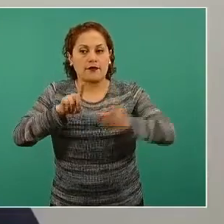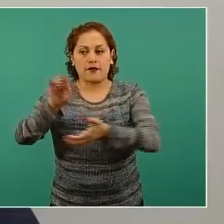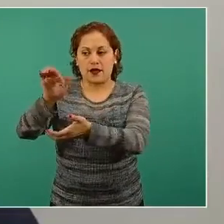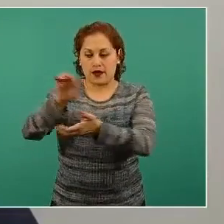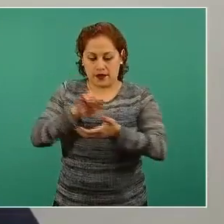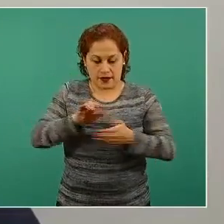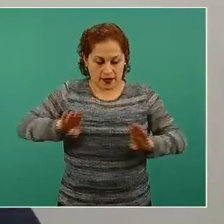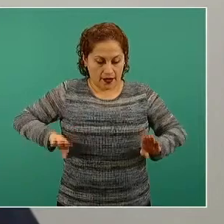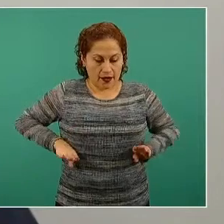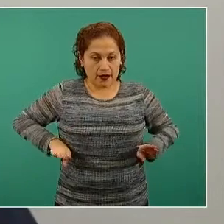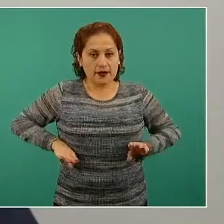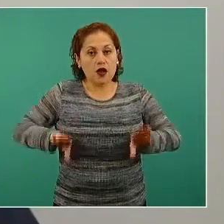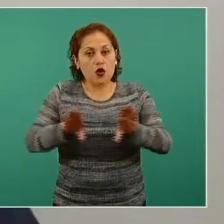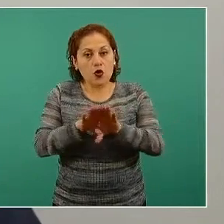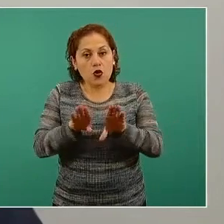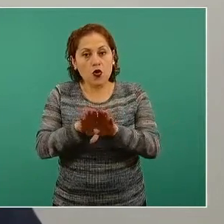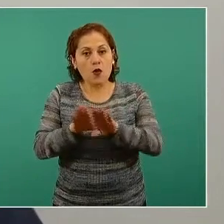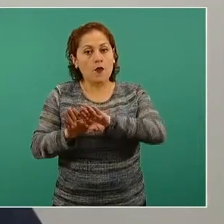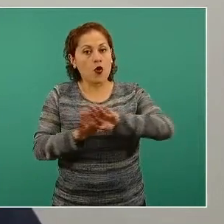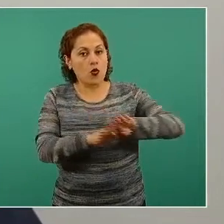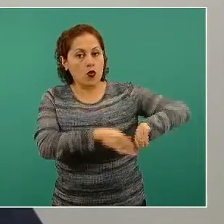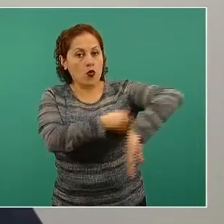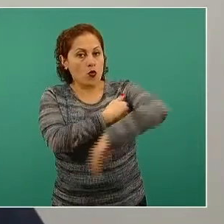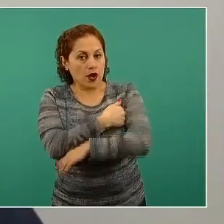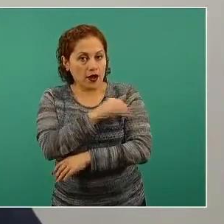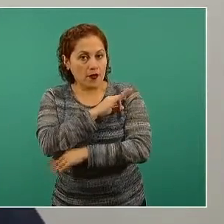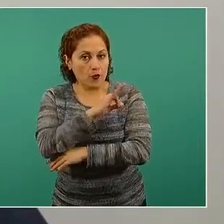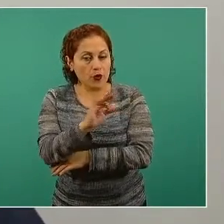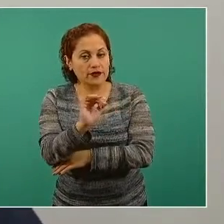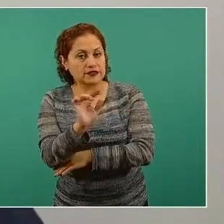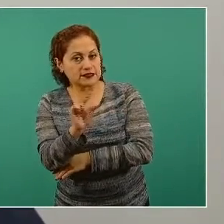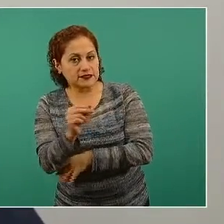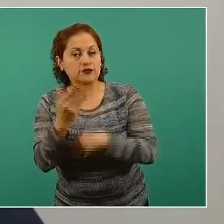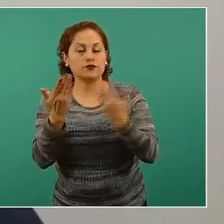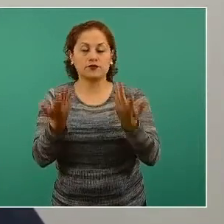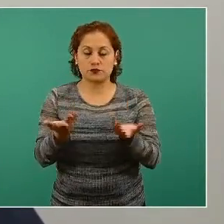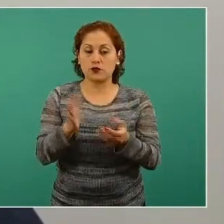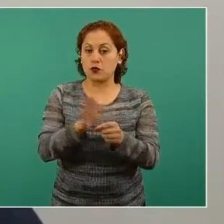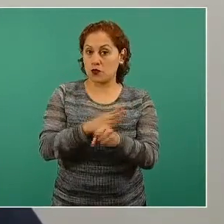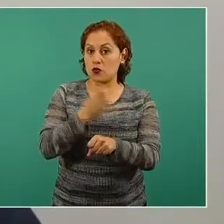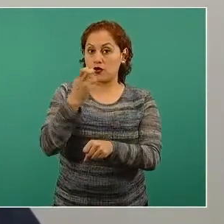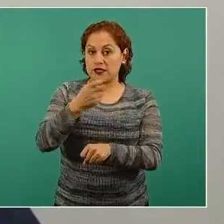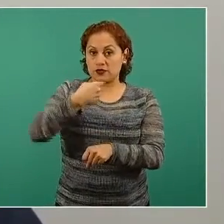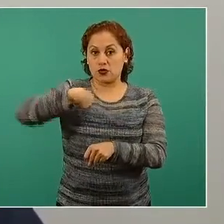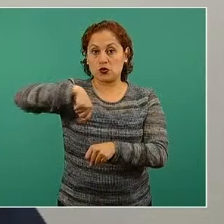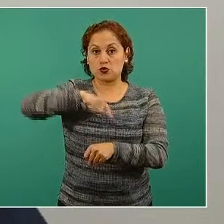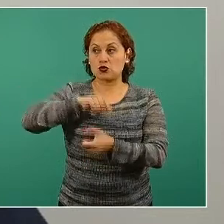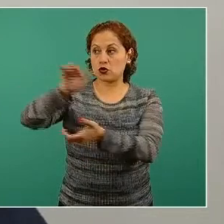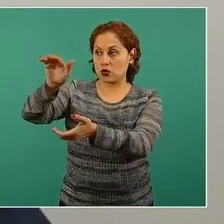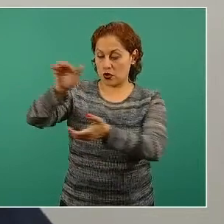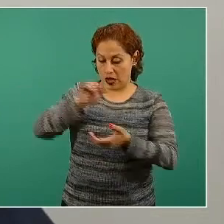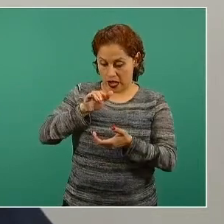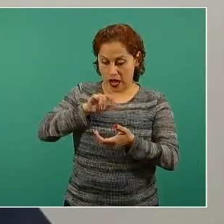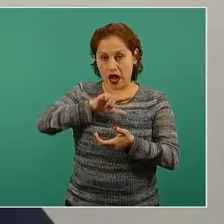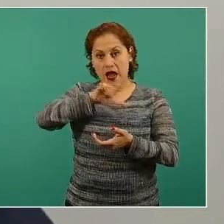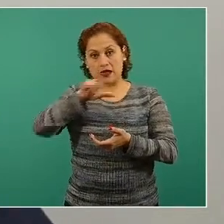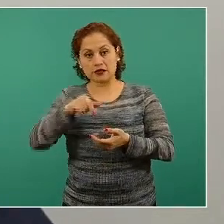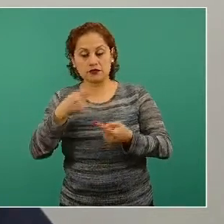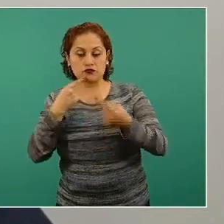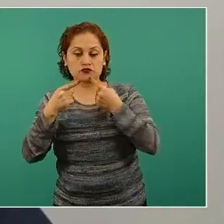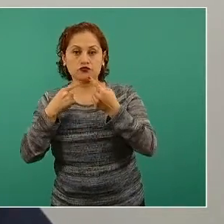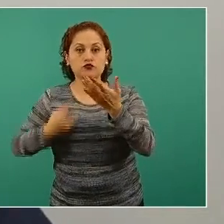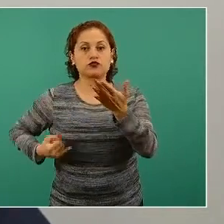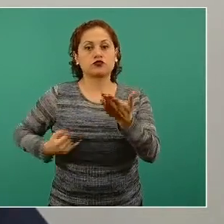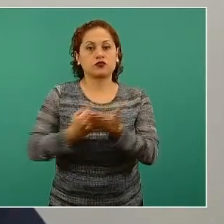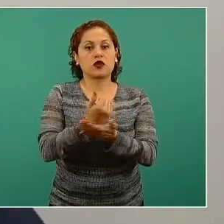sus características de distribución y aplicación, podemos empezar obviamente a cubrir diferentes grupos